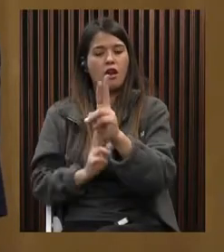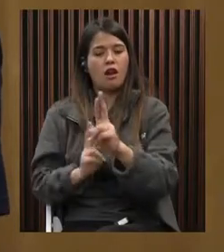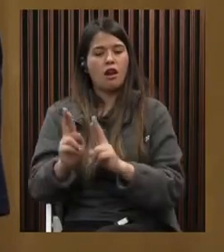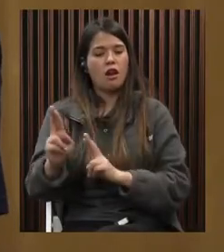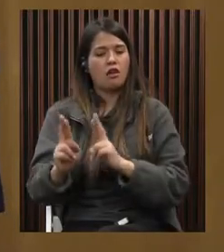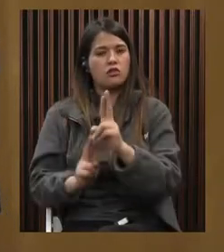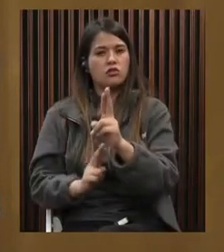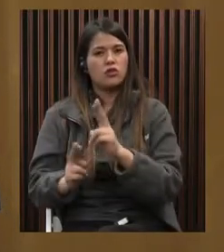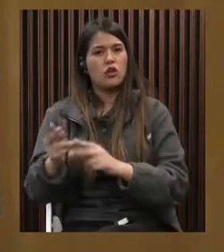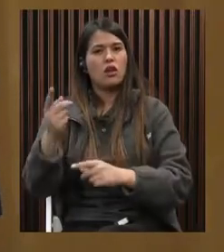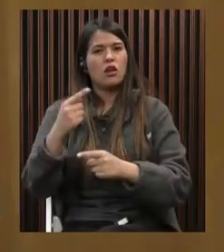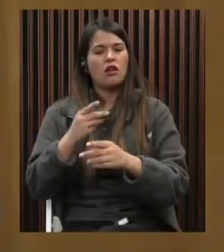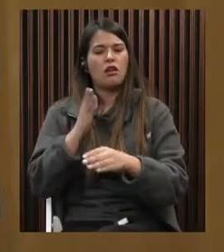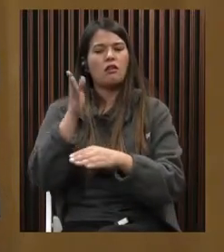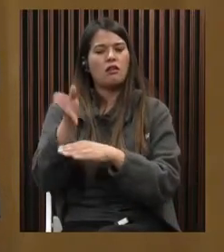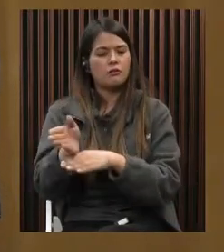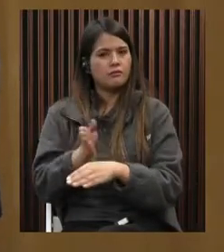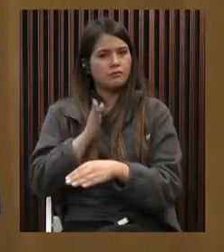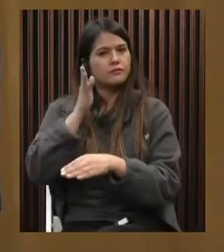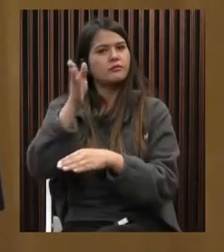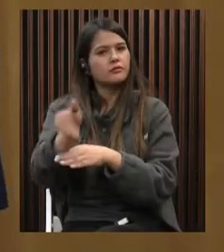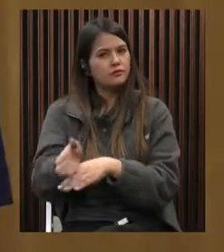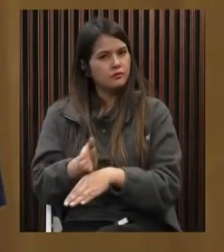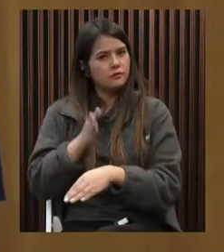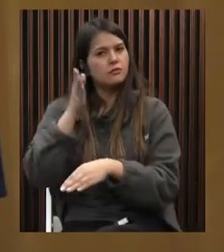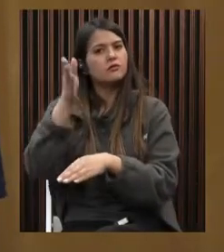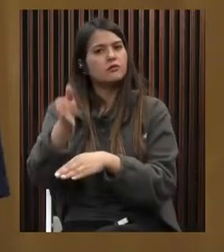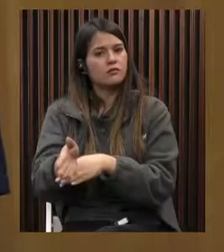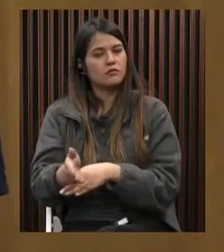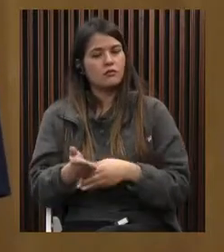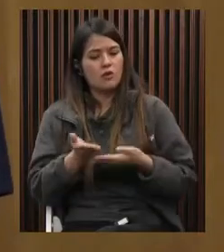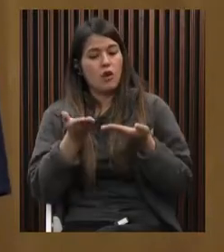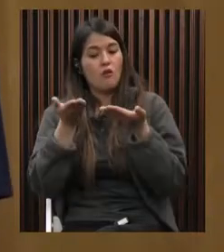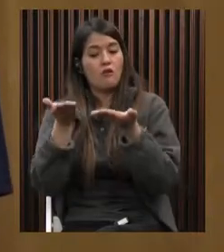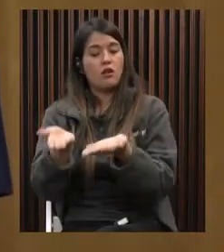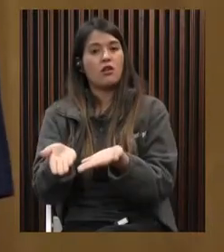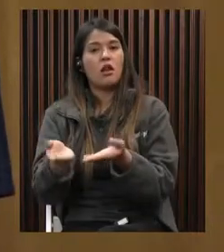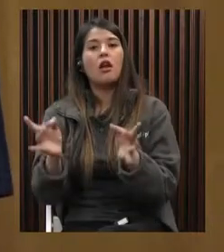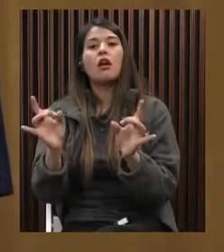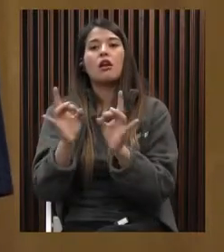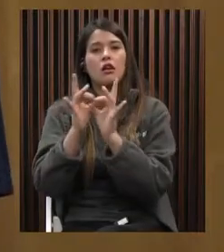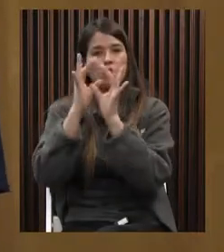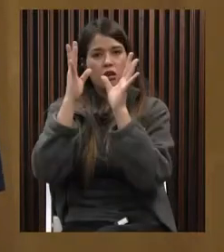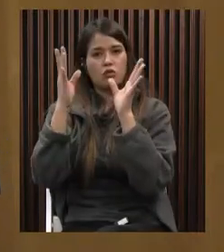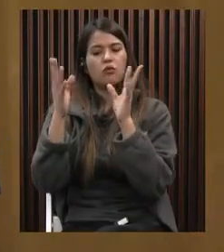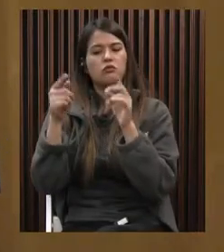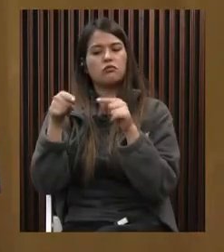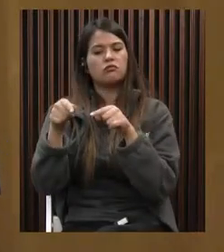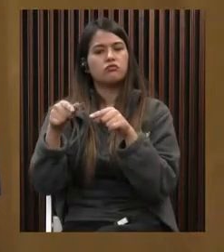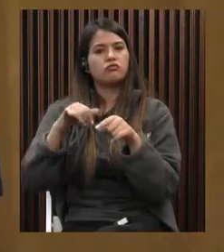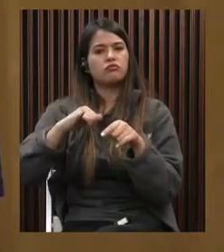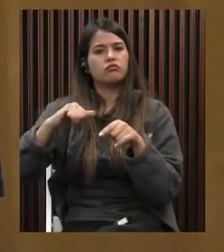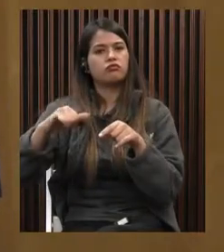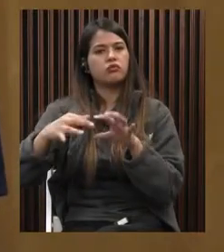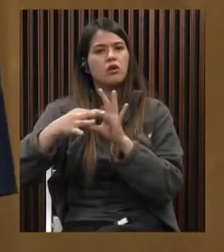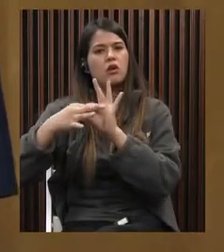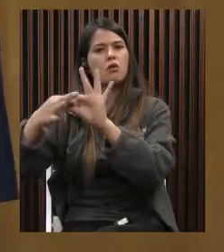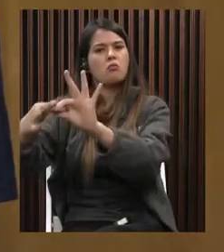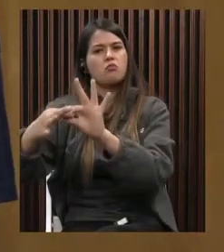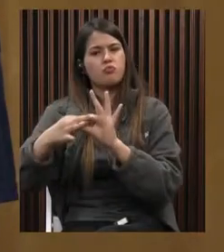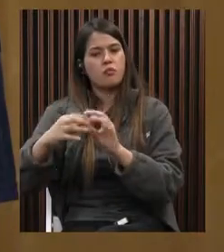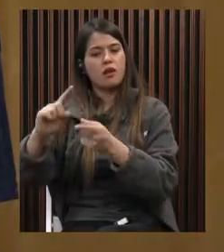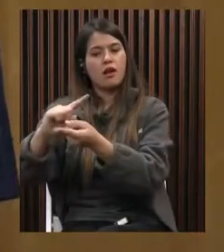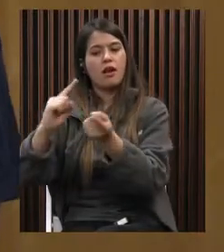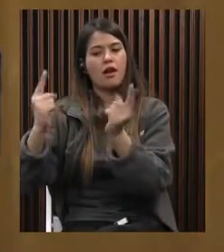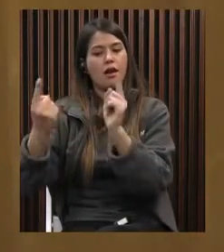nuevo a la misma escuela de manera regular con esta oferta consistente va claramente a crear el cambio desde esa